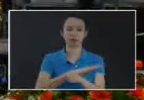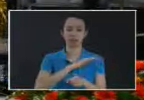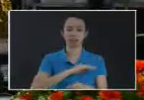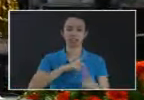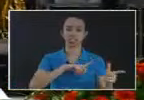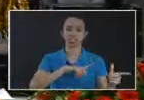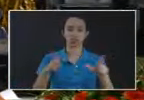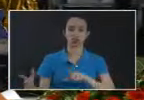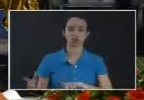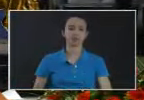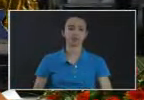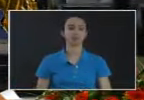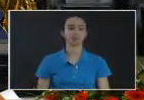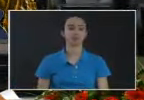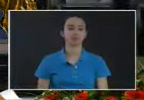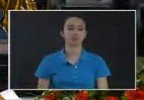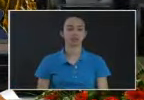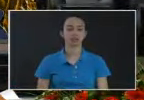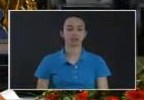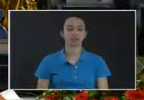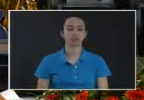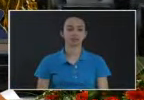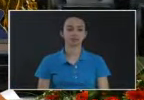Ya papá lo diseñó especialmente para ti.